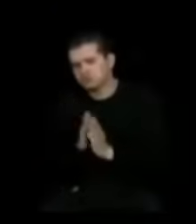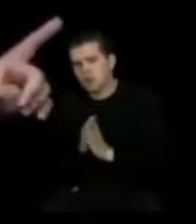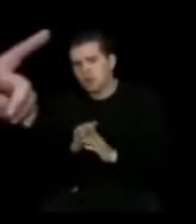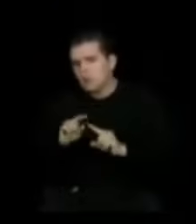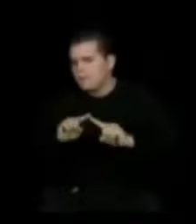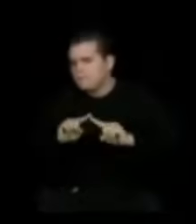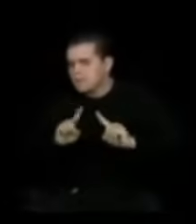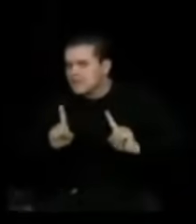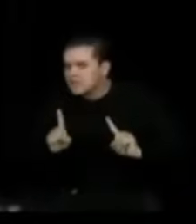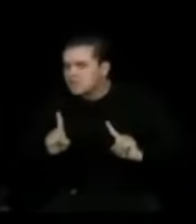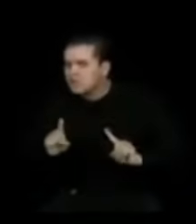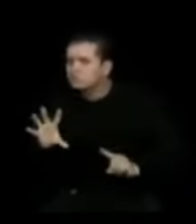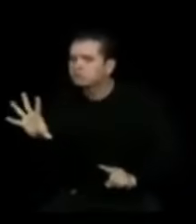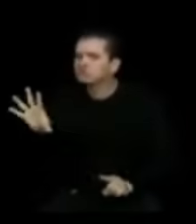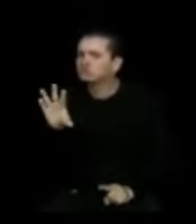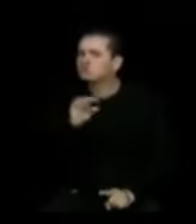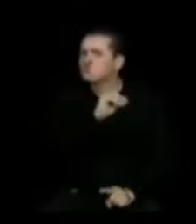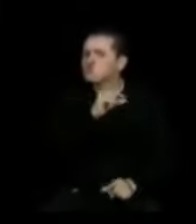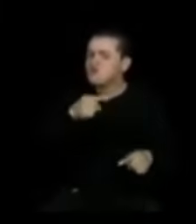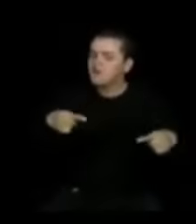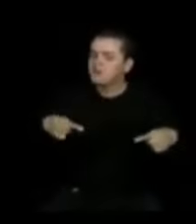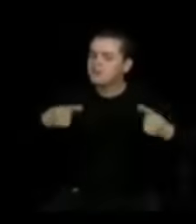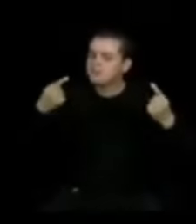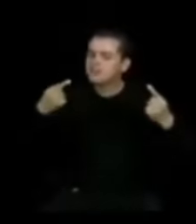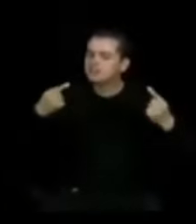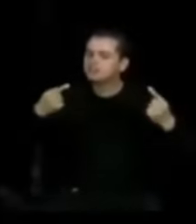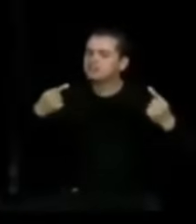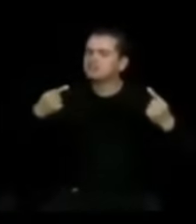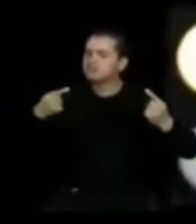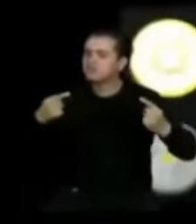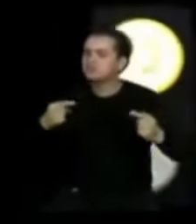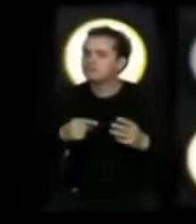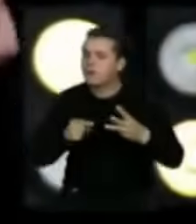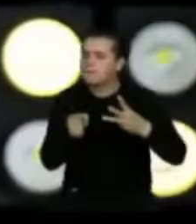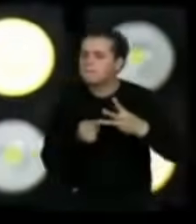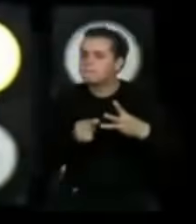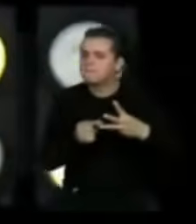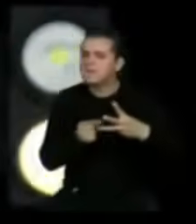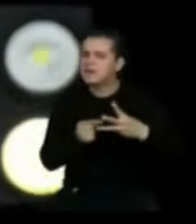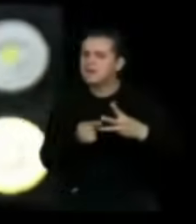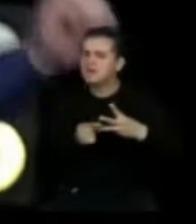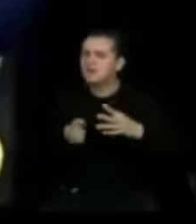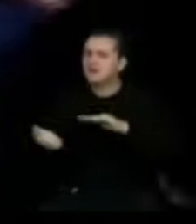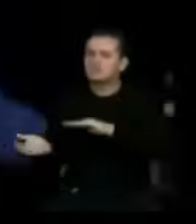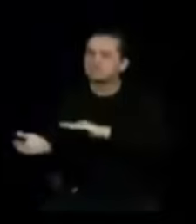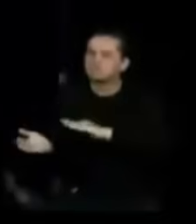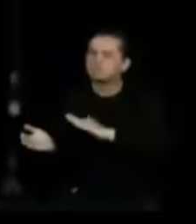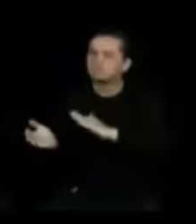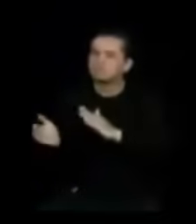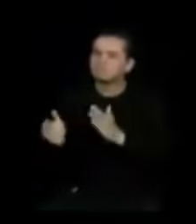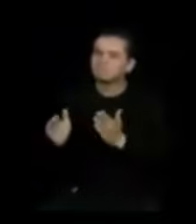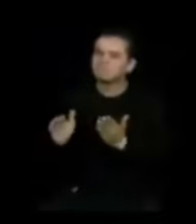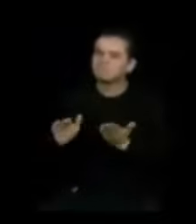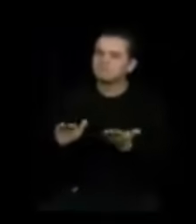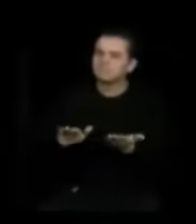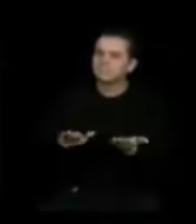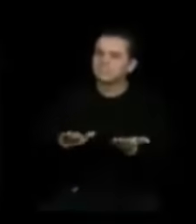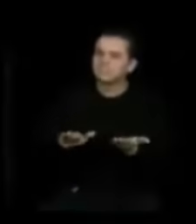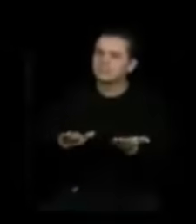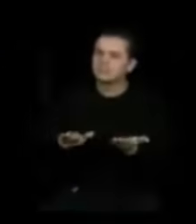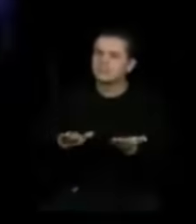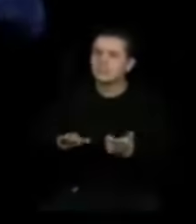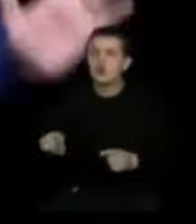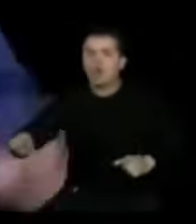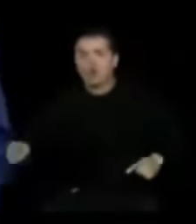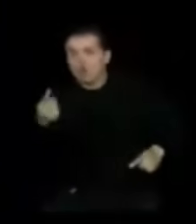Pero todos vamos a enfrentar a este enemigo que se llama la muerte. No